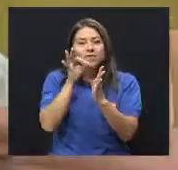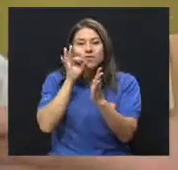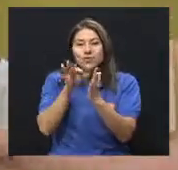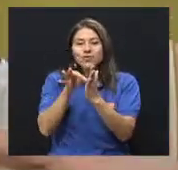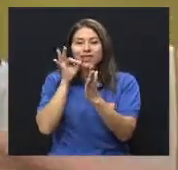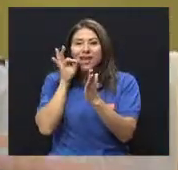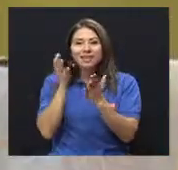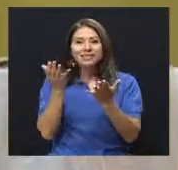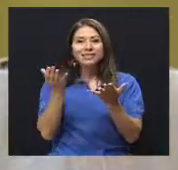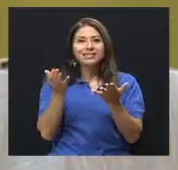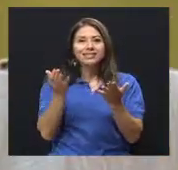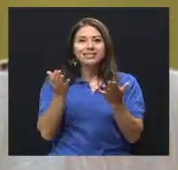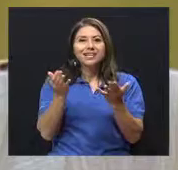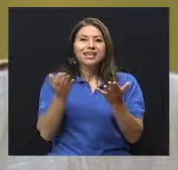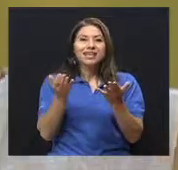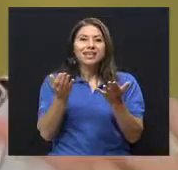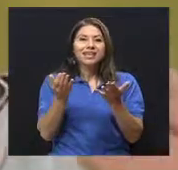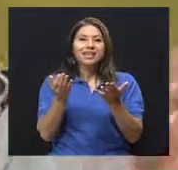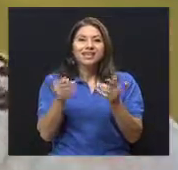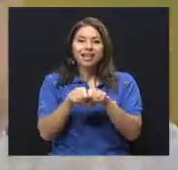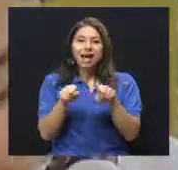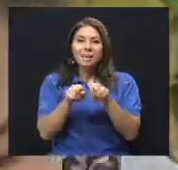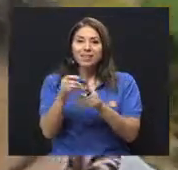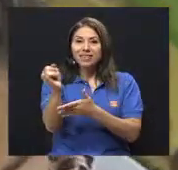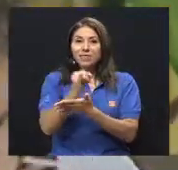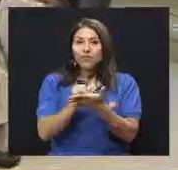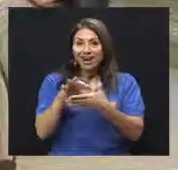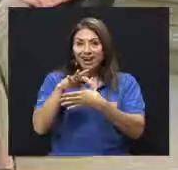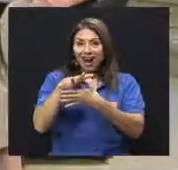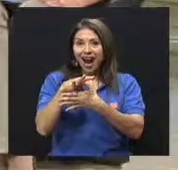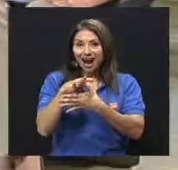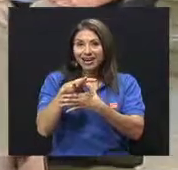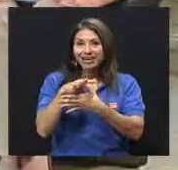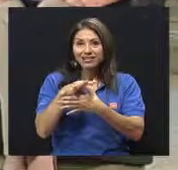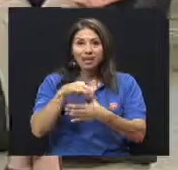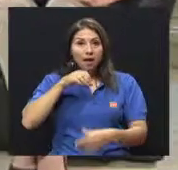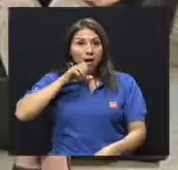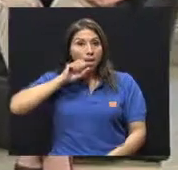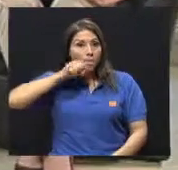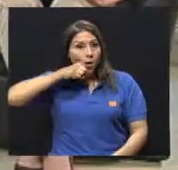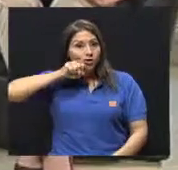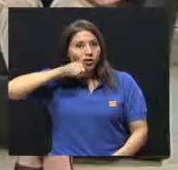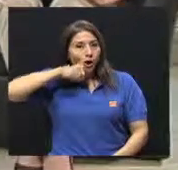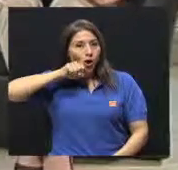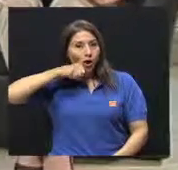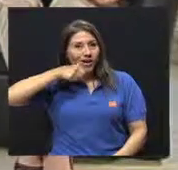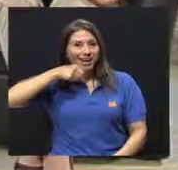y frutas y dibujé carnes. ¿Pollo?